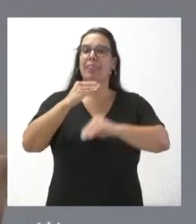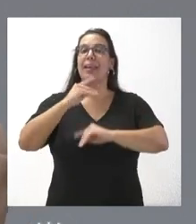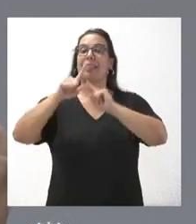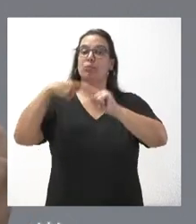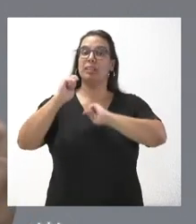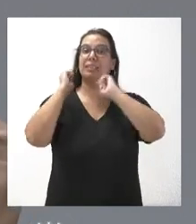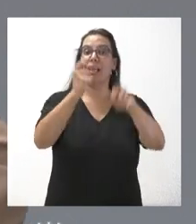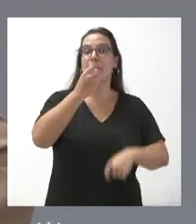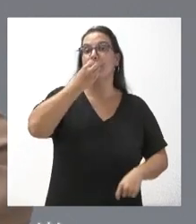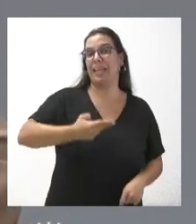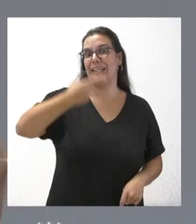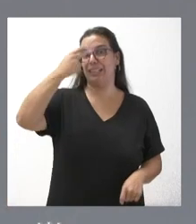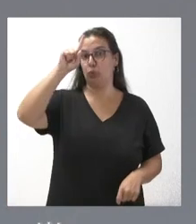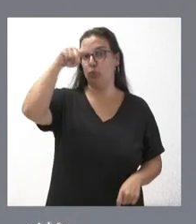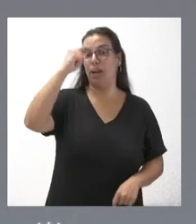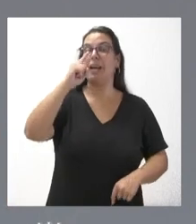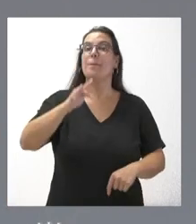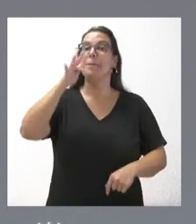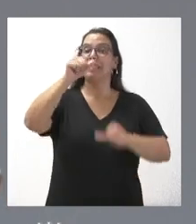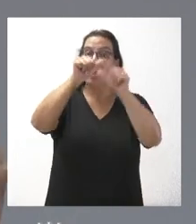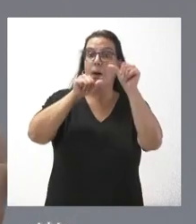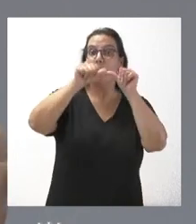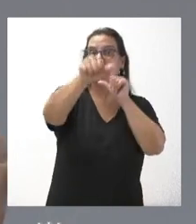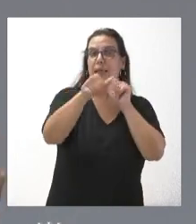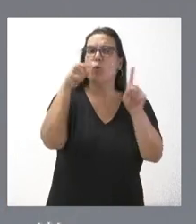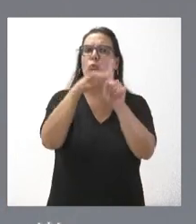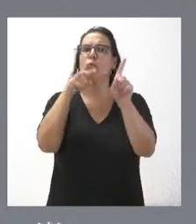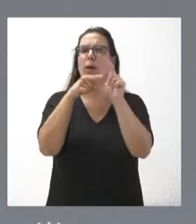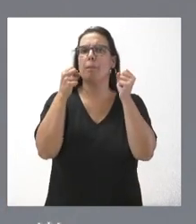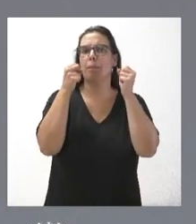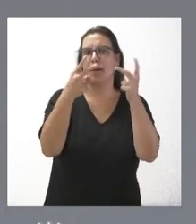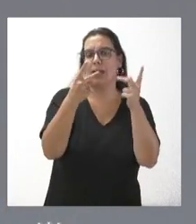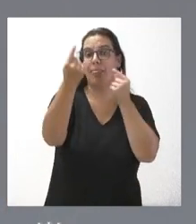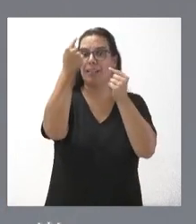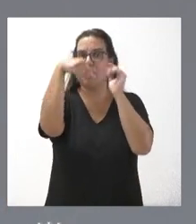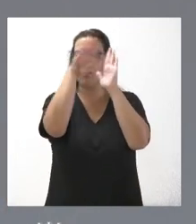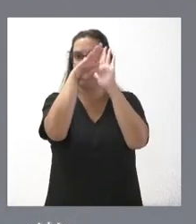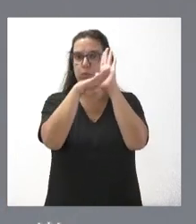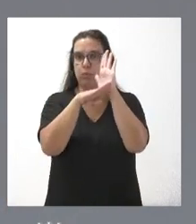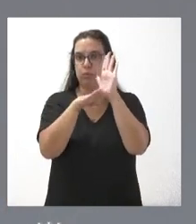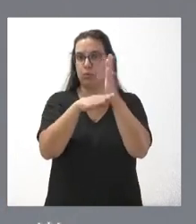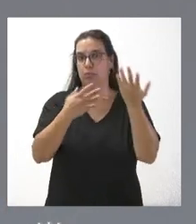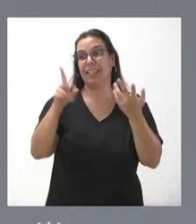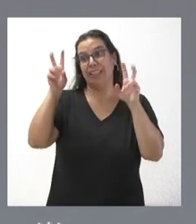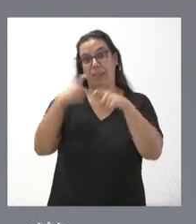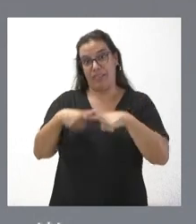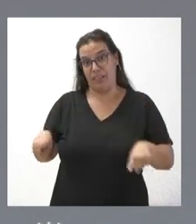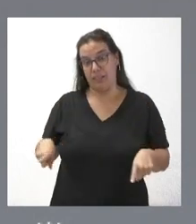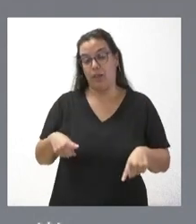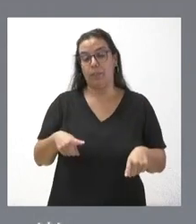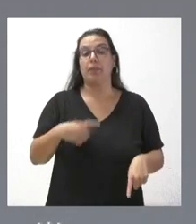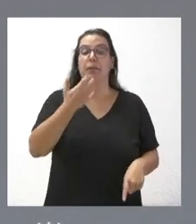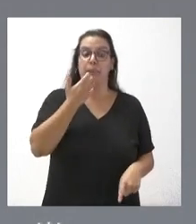y el uso que se pretende dar según se detalla a continuación. Es una cuestión distinta. Una cosa